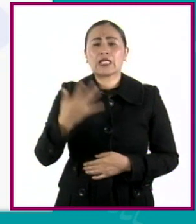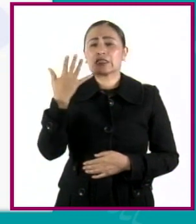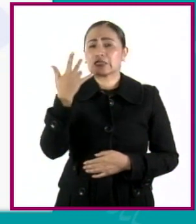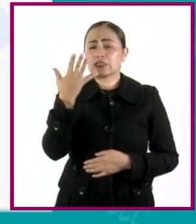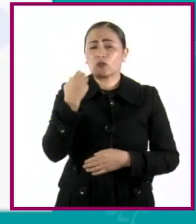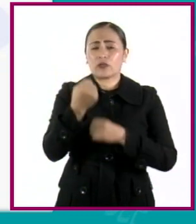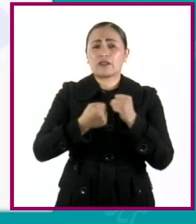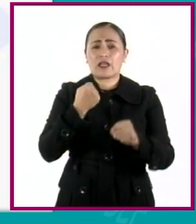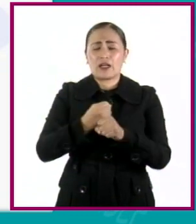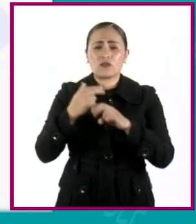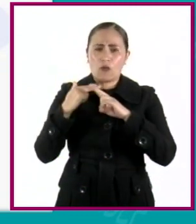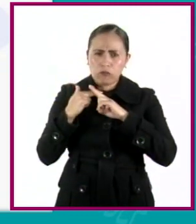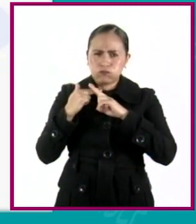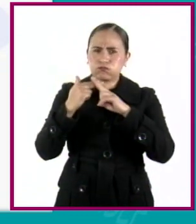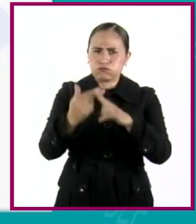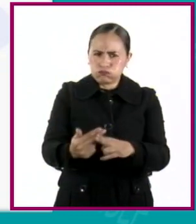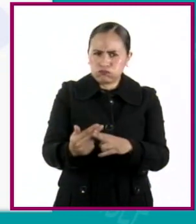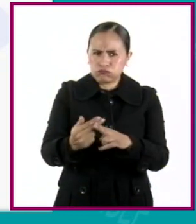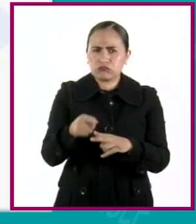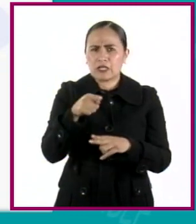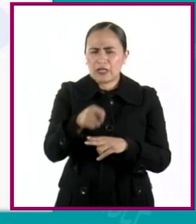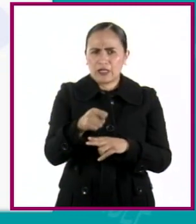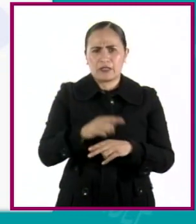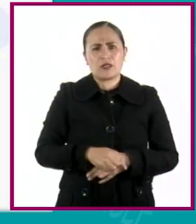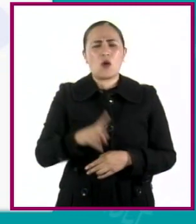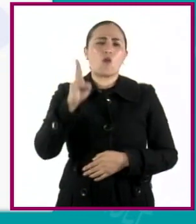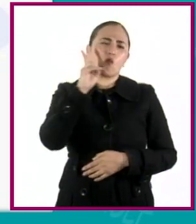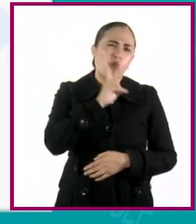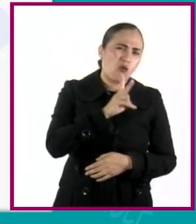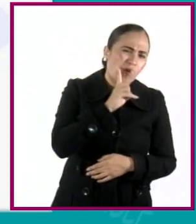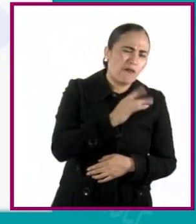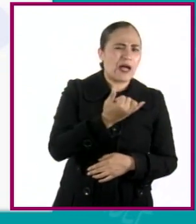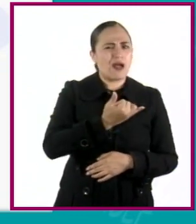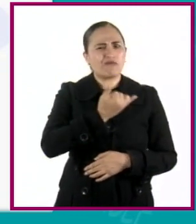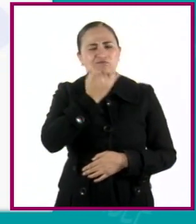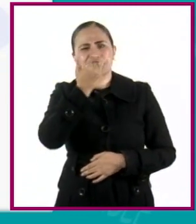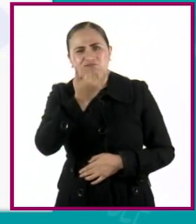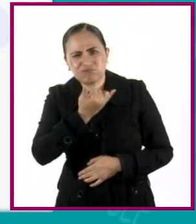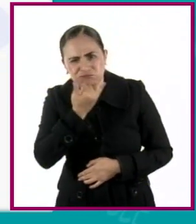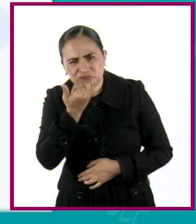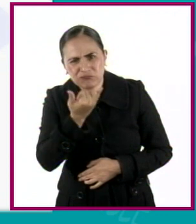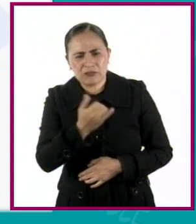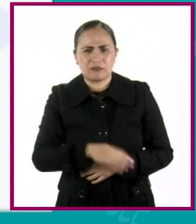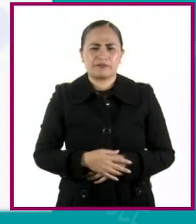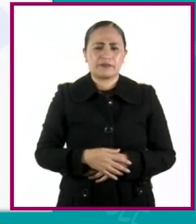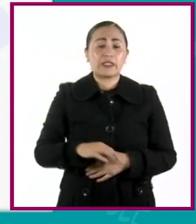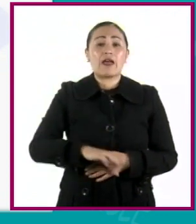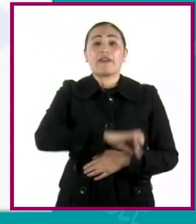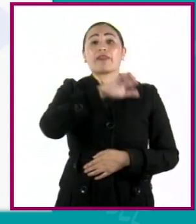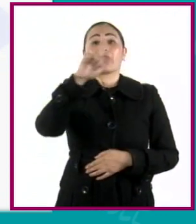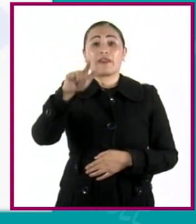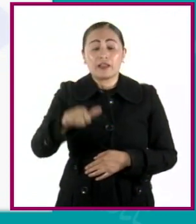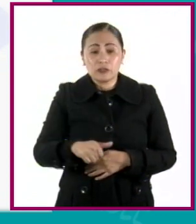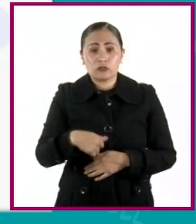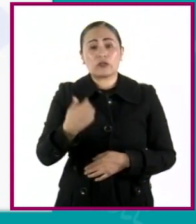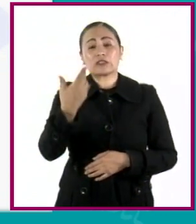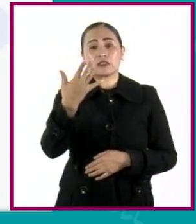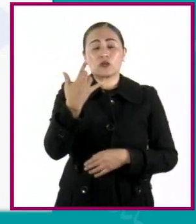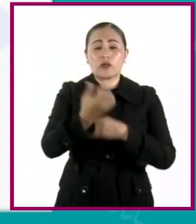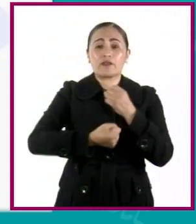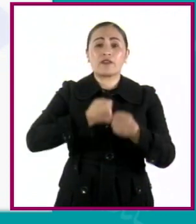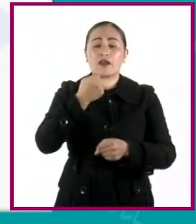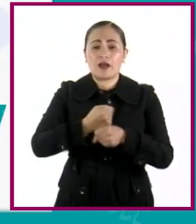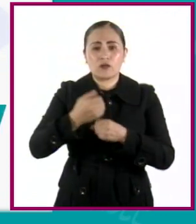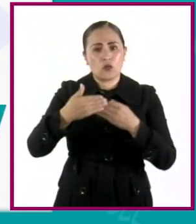hecha principalmente por prueba y error en los laboratorios. Los siguientes 50 años, la